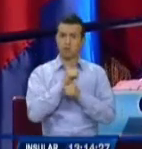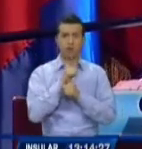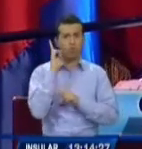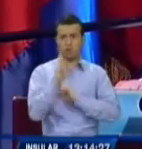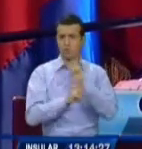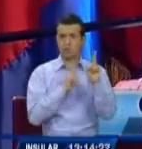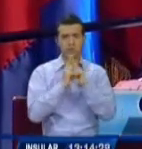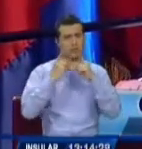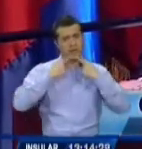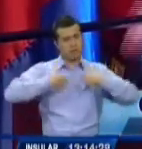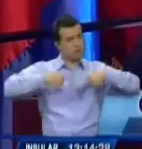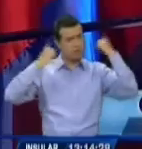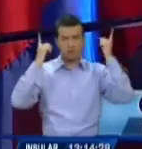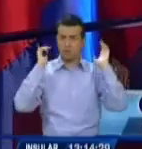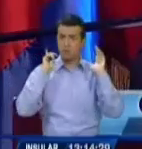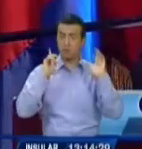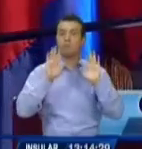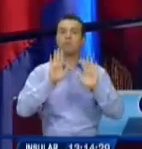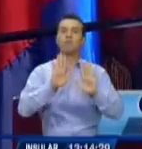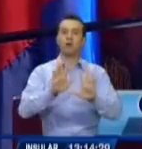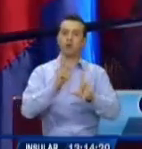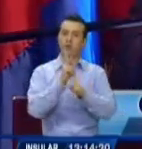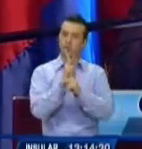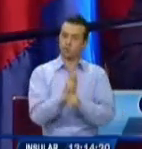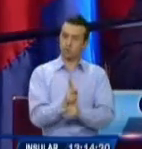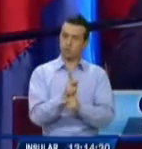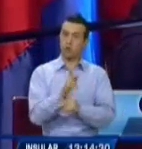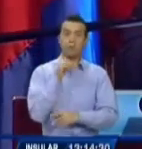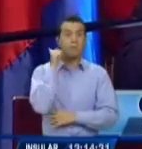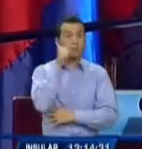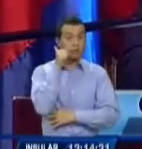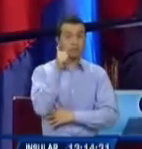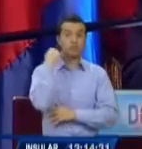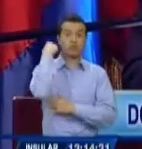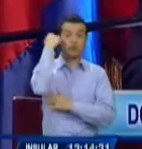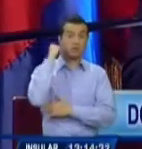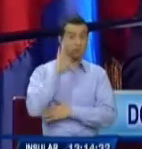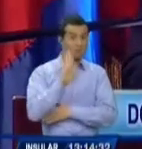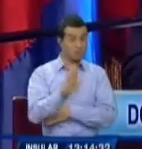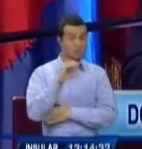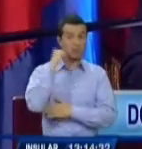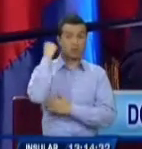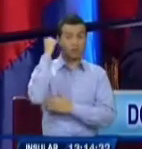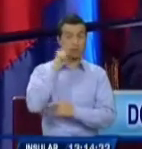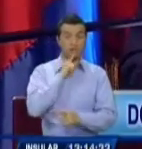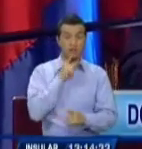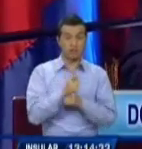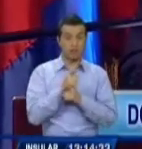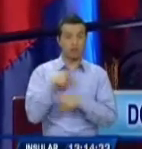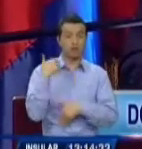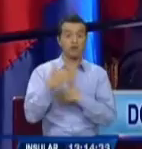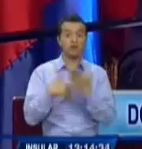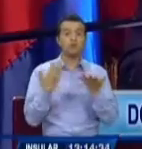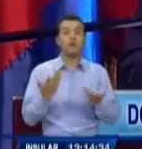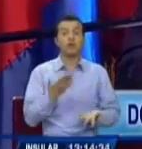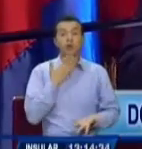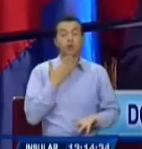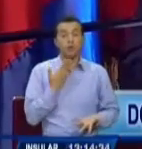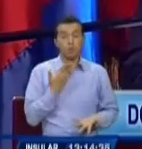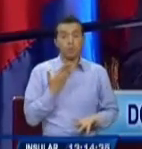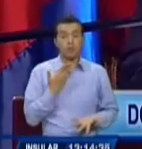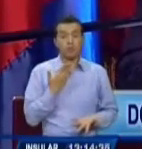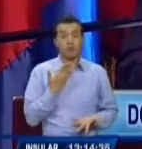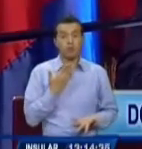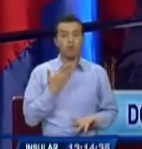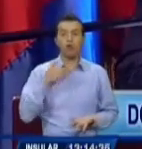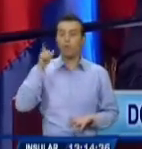universal. Pero también lo es que ese mismo derecho termina cuando